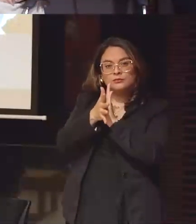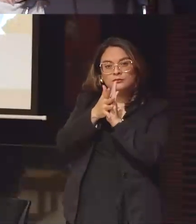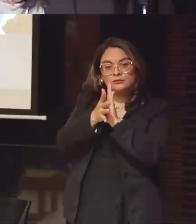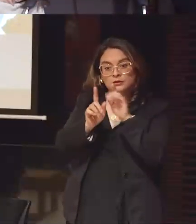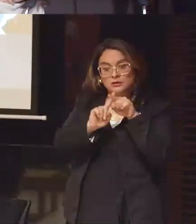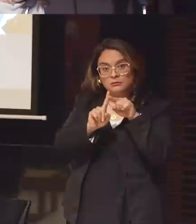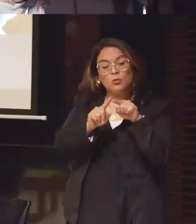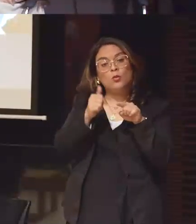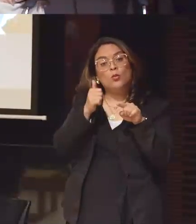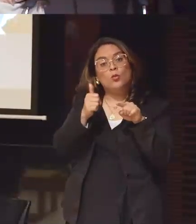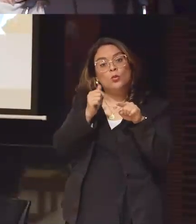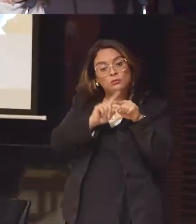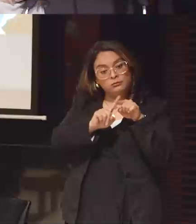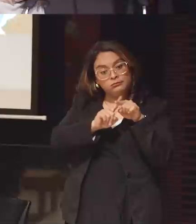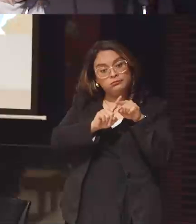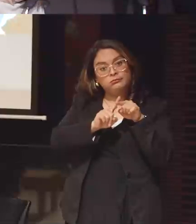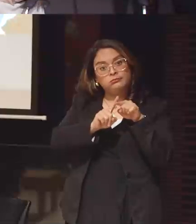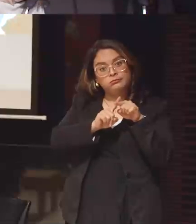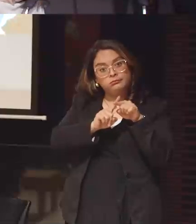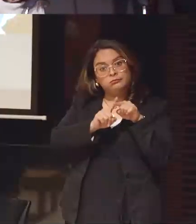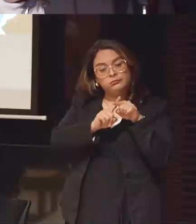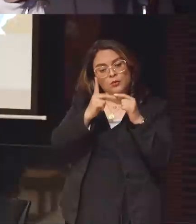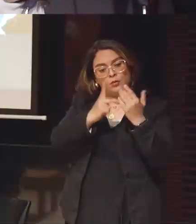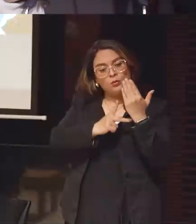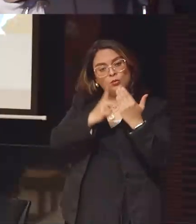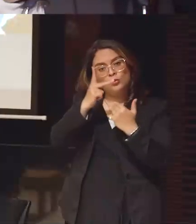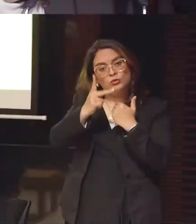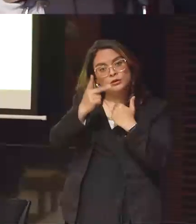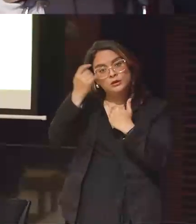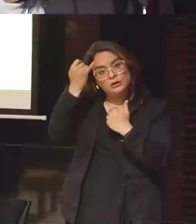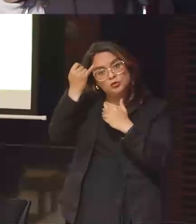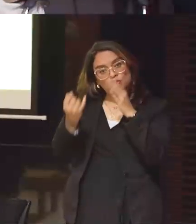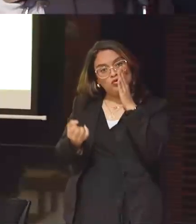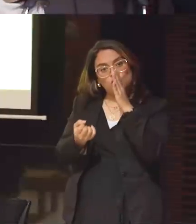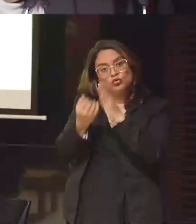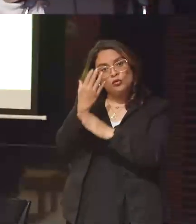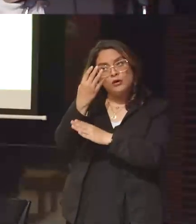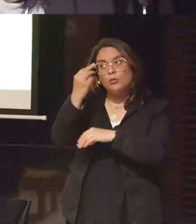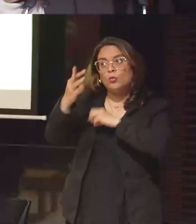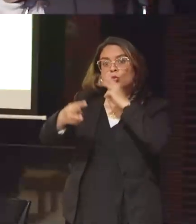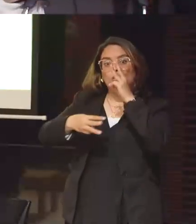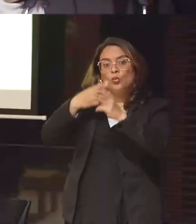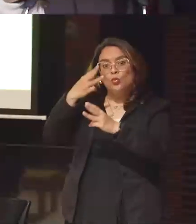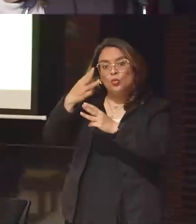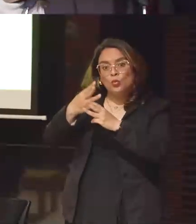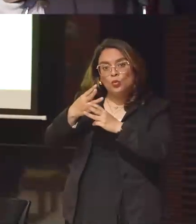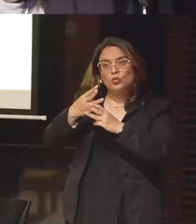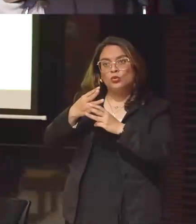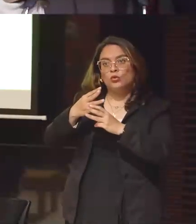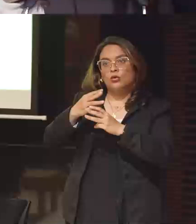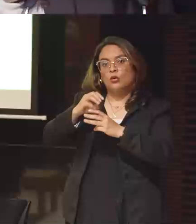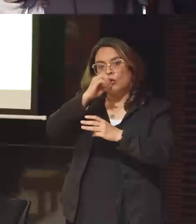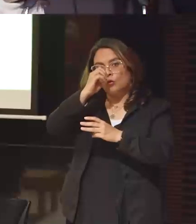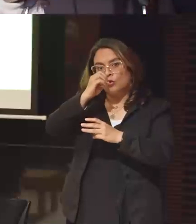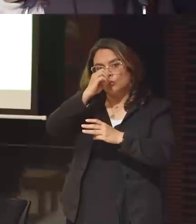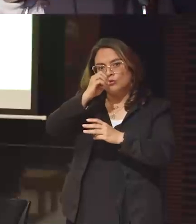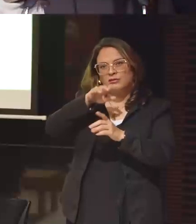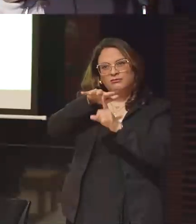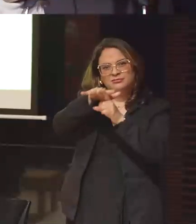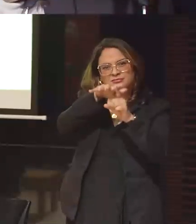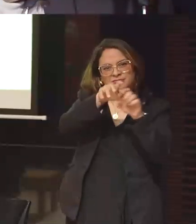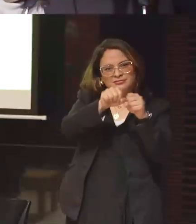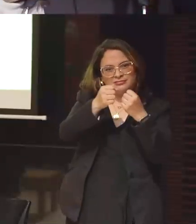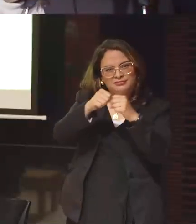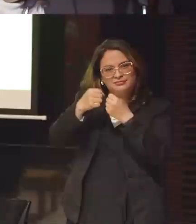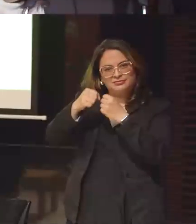Transmilenio, que somos un proyecto innovador a nivel mundial en el control del CO2, en manejar nuevas tecnologías, en